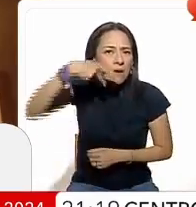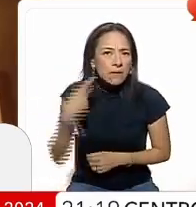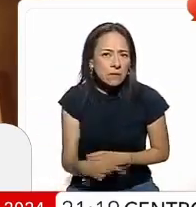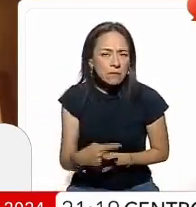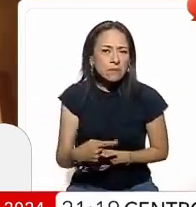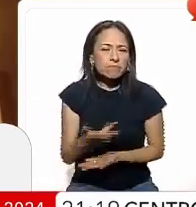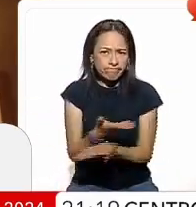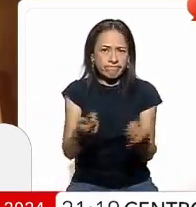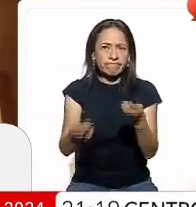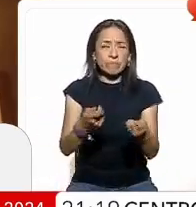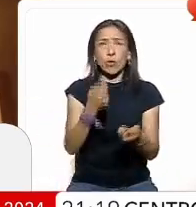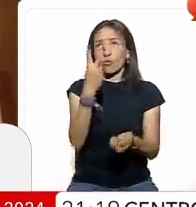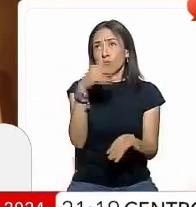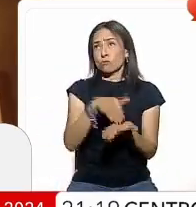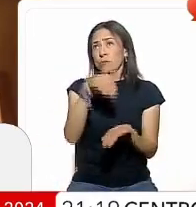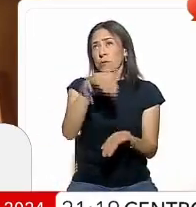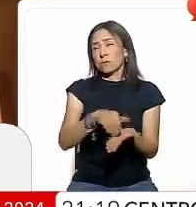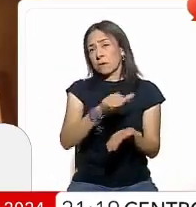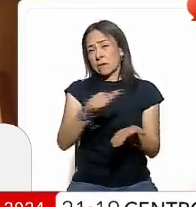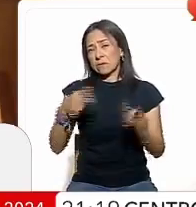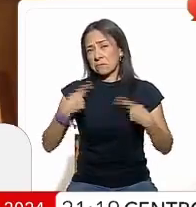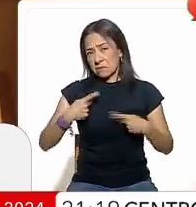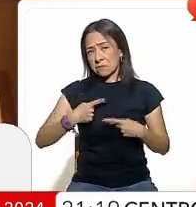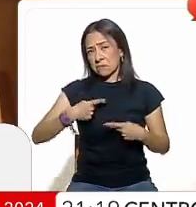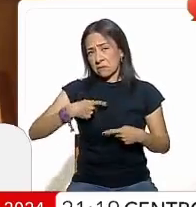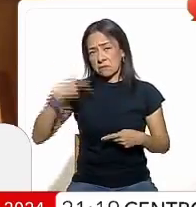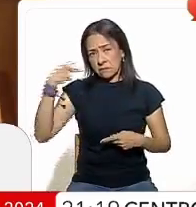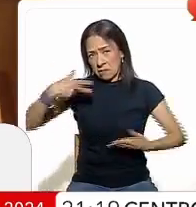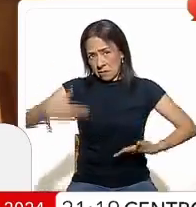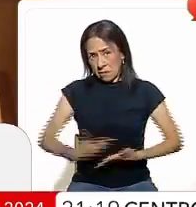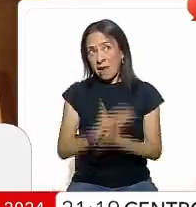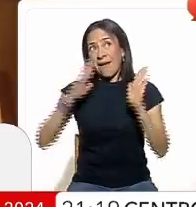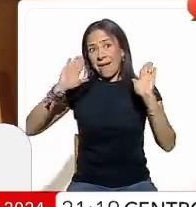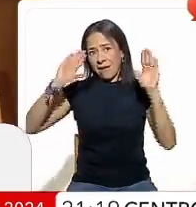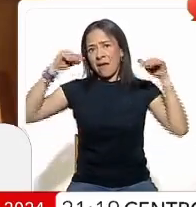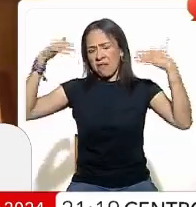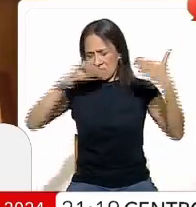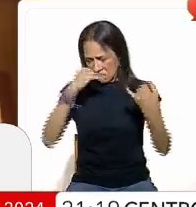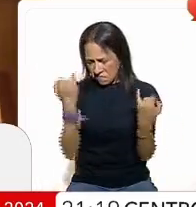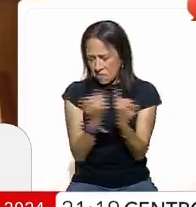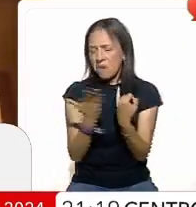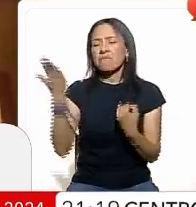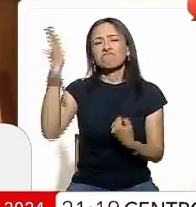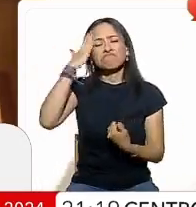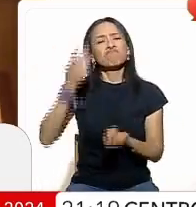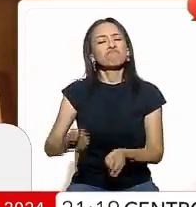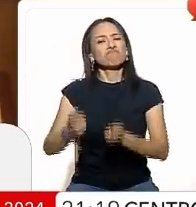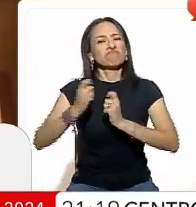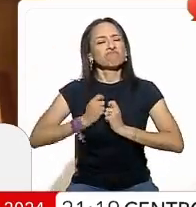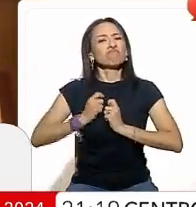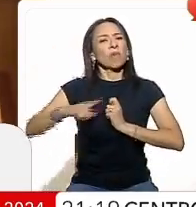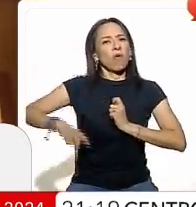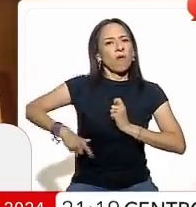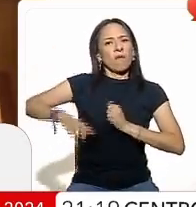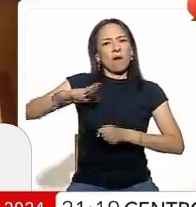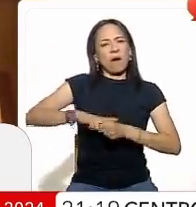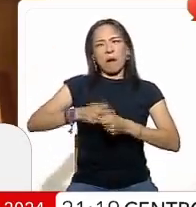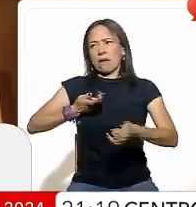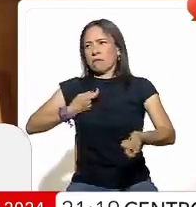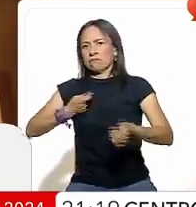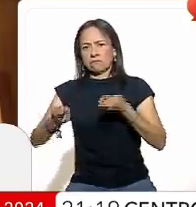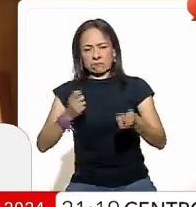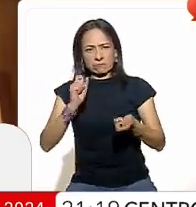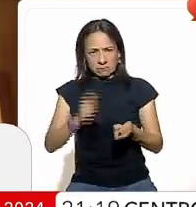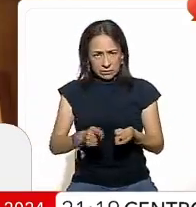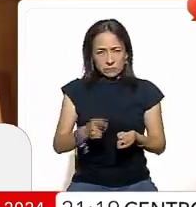casi 2 millones de veracruzanos que están fuera de territorio. Eso es lo que va a pasar, y que el pueblo sabio